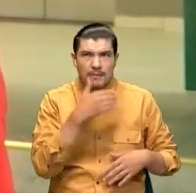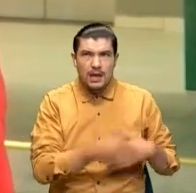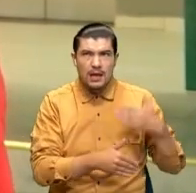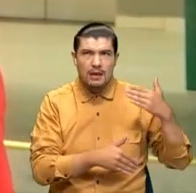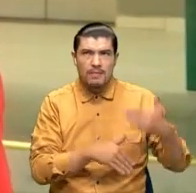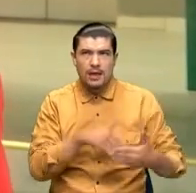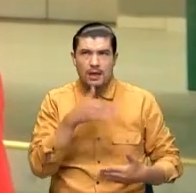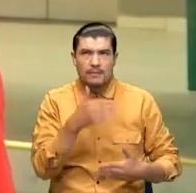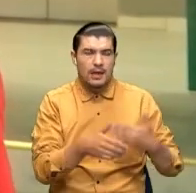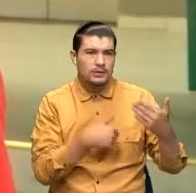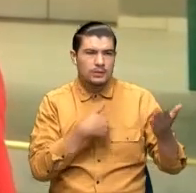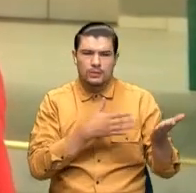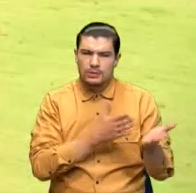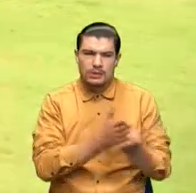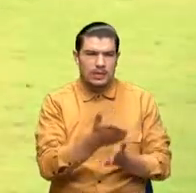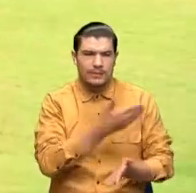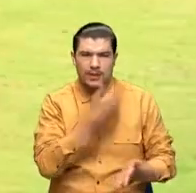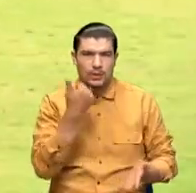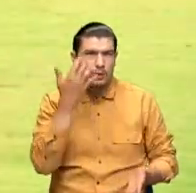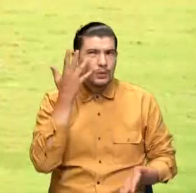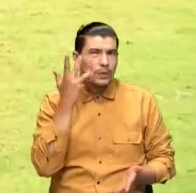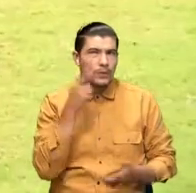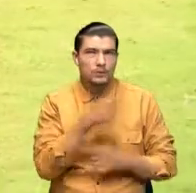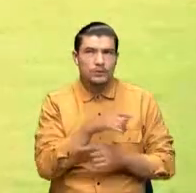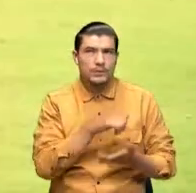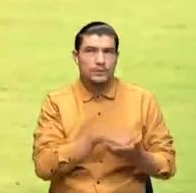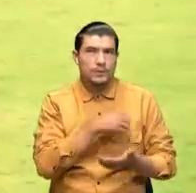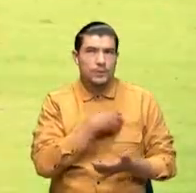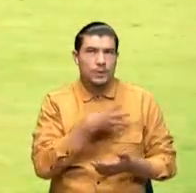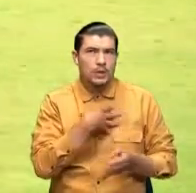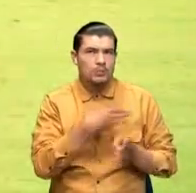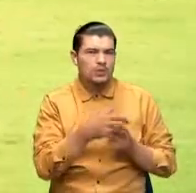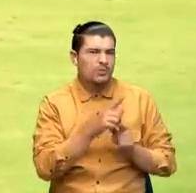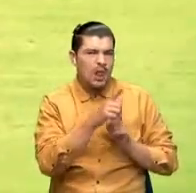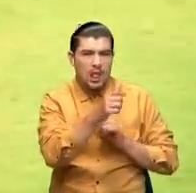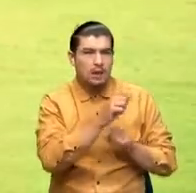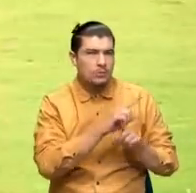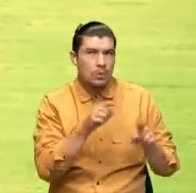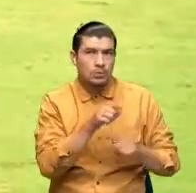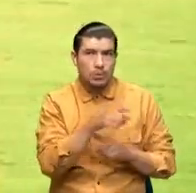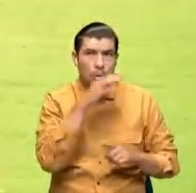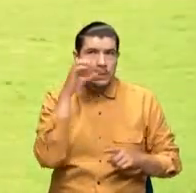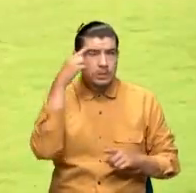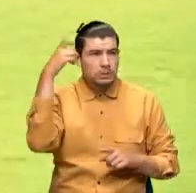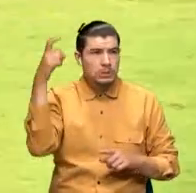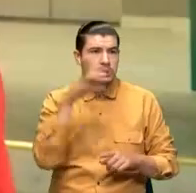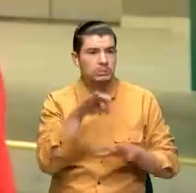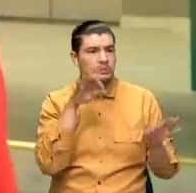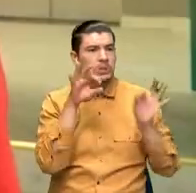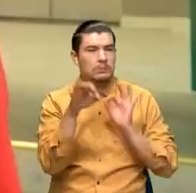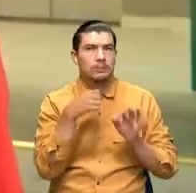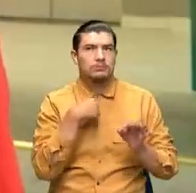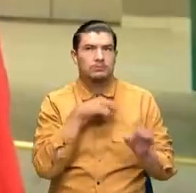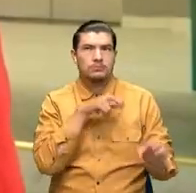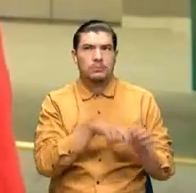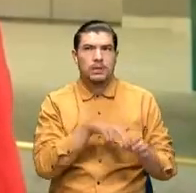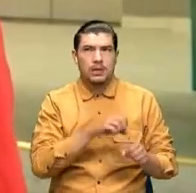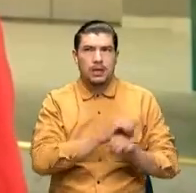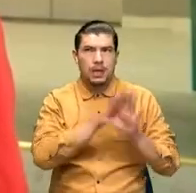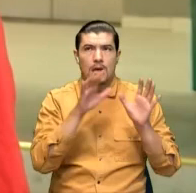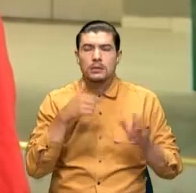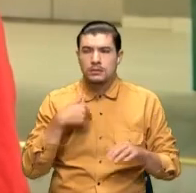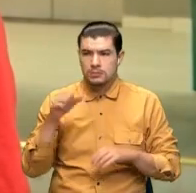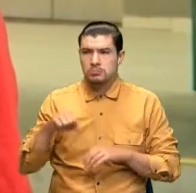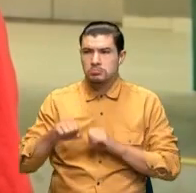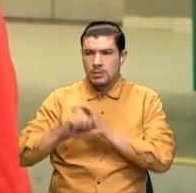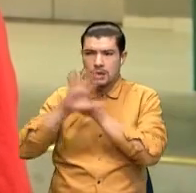tengo que seguir mejorando cada día oportunidad que no ve lejana sueña con rápidamente ser tenido en cuenta si claro siempre